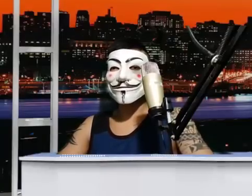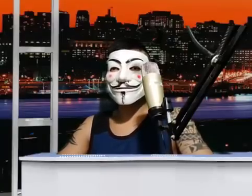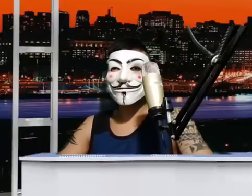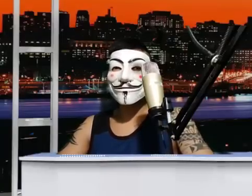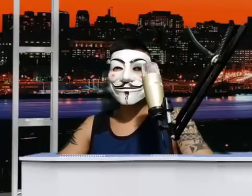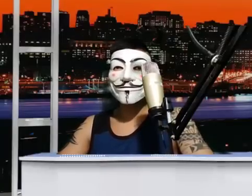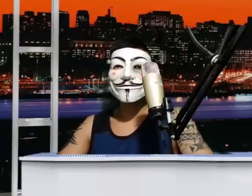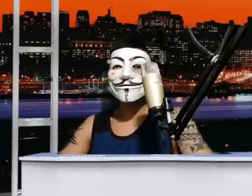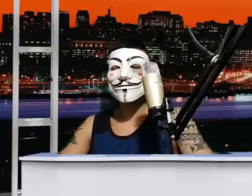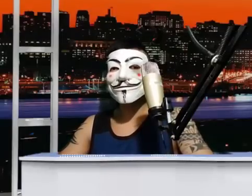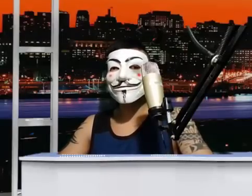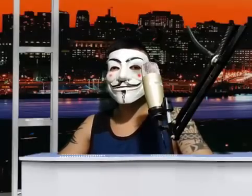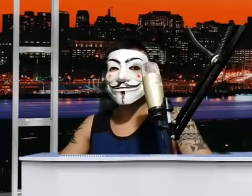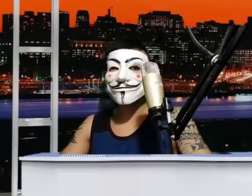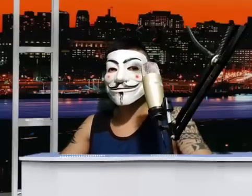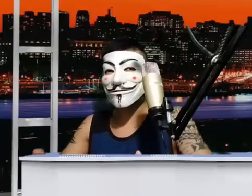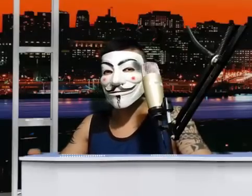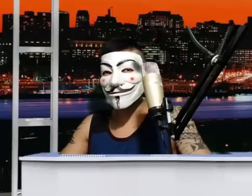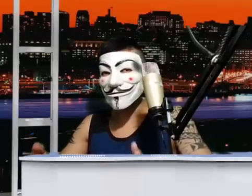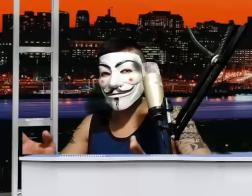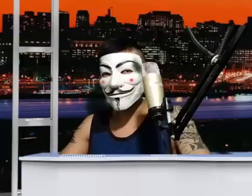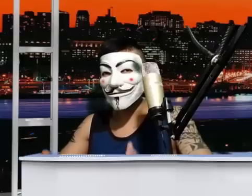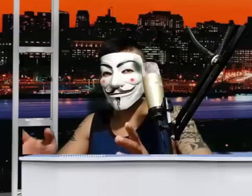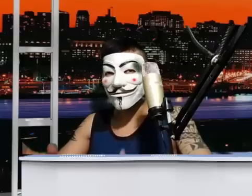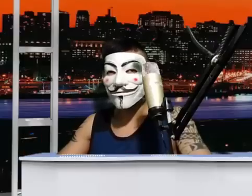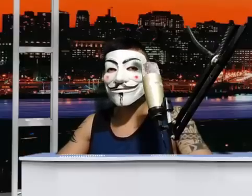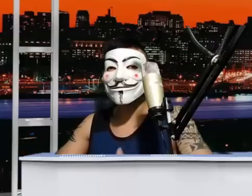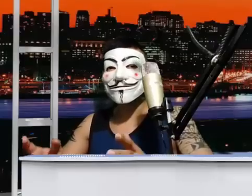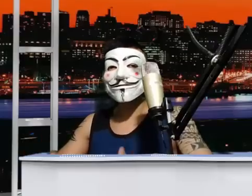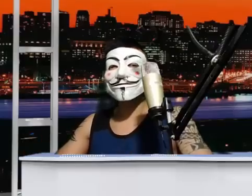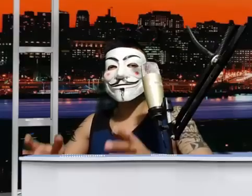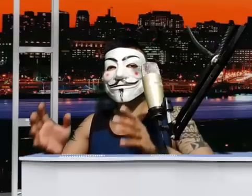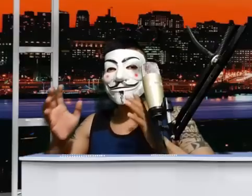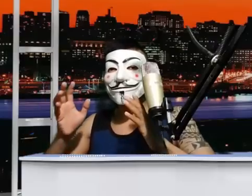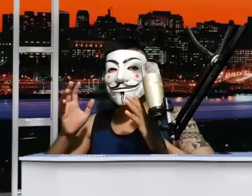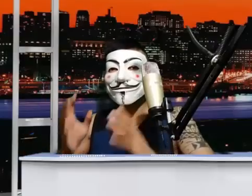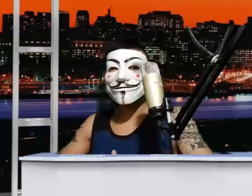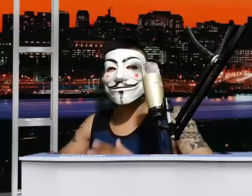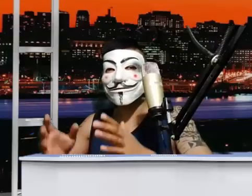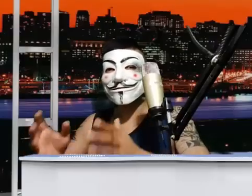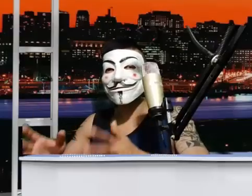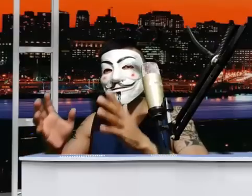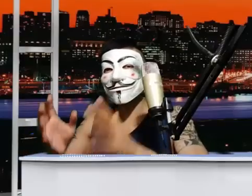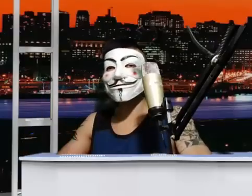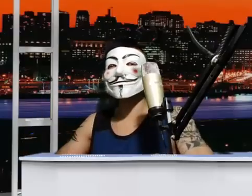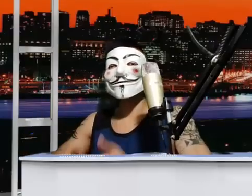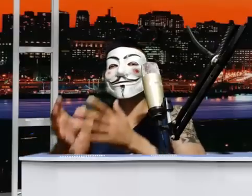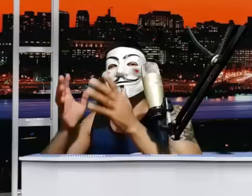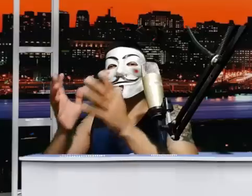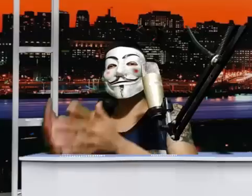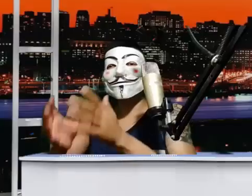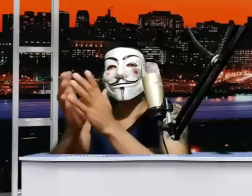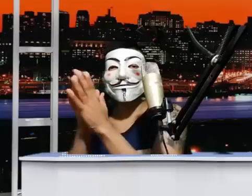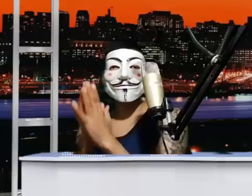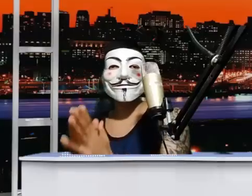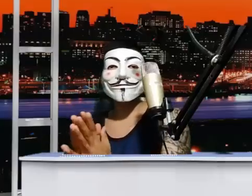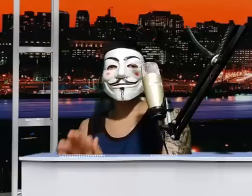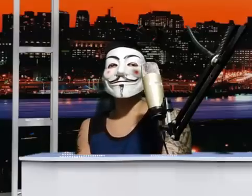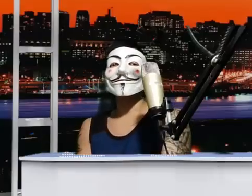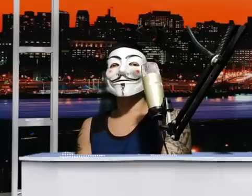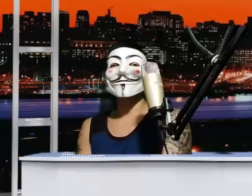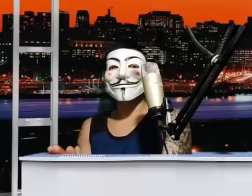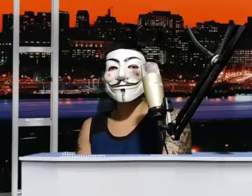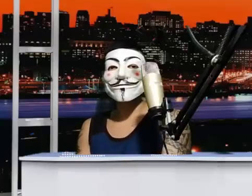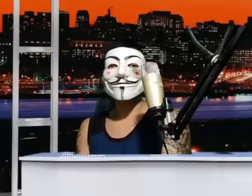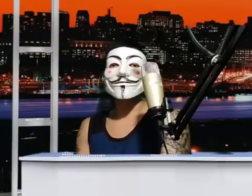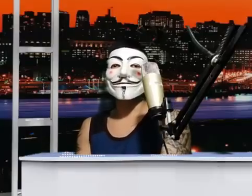deben dejarse llevar por la resolución de la Sala de lo Constitucional y que ellos deben ver si es legal la reelección de